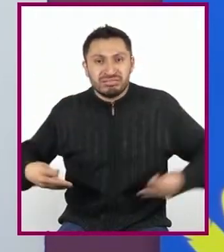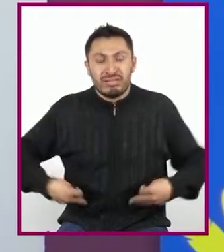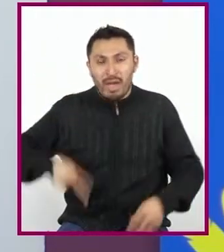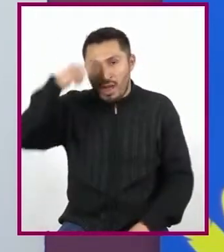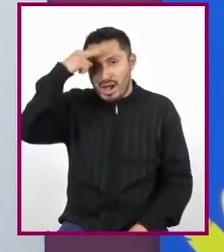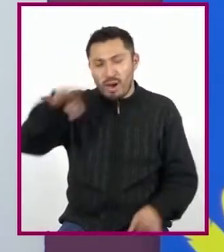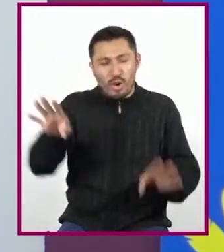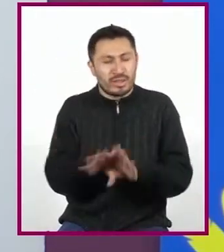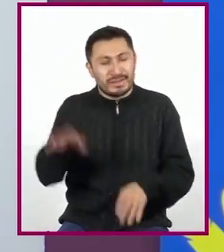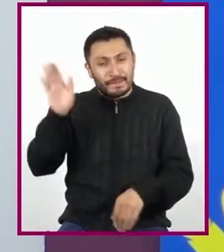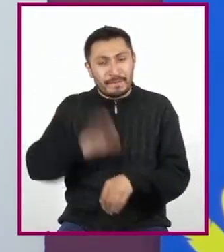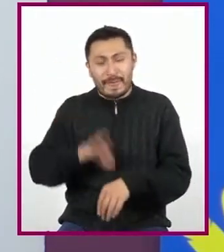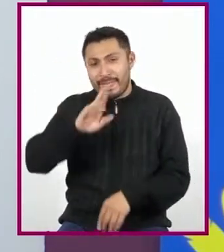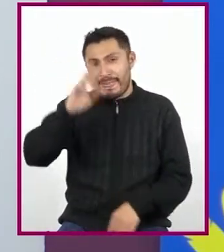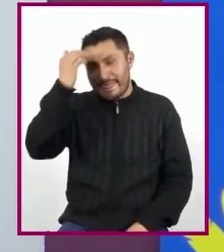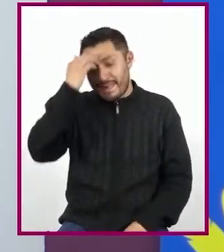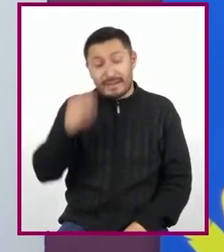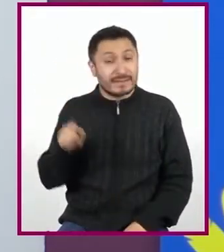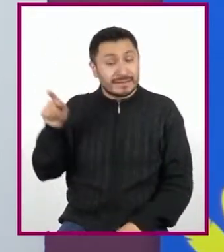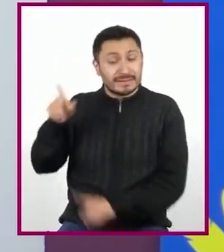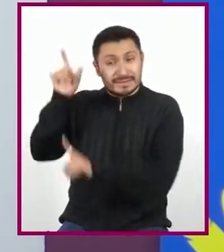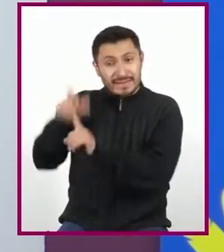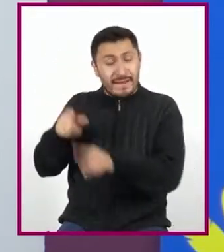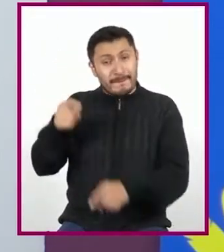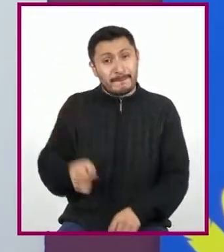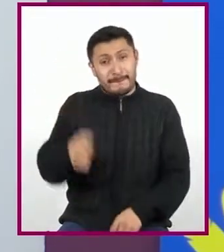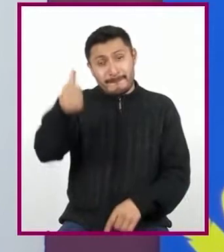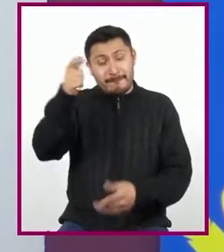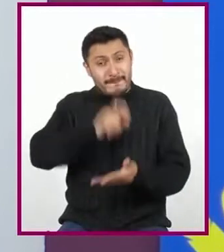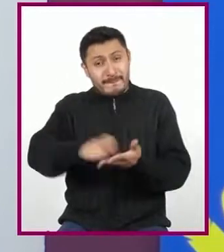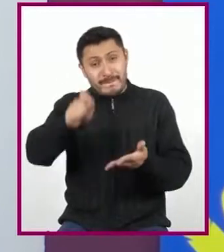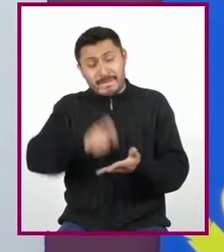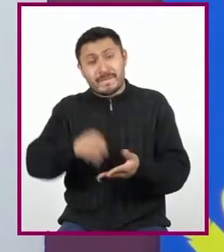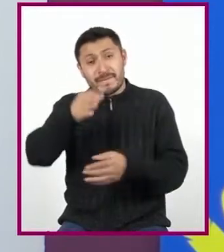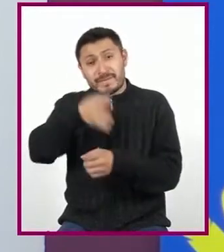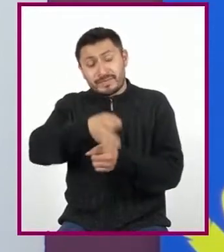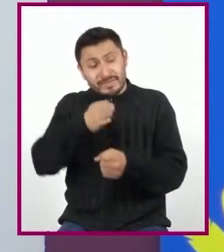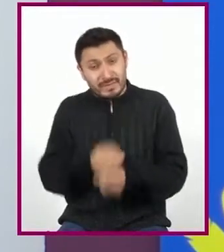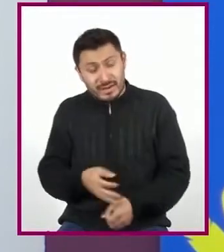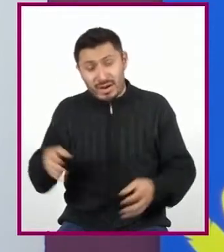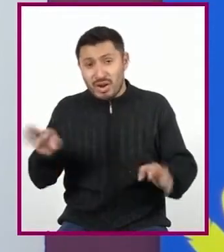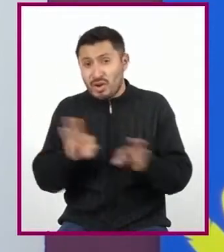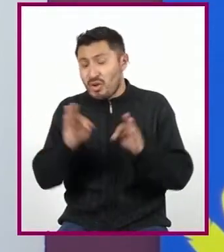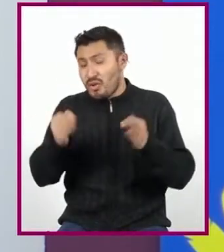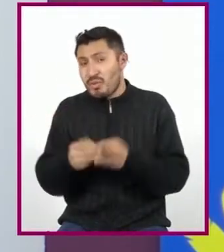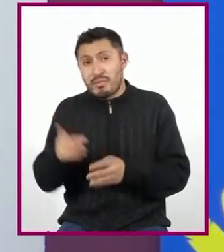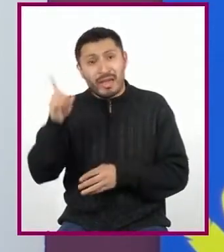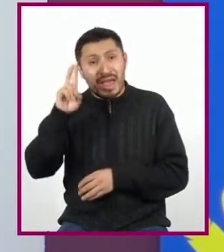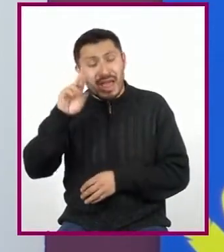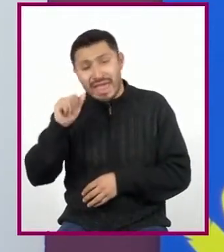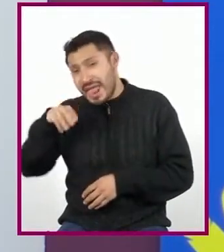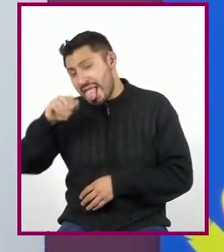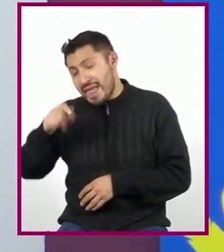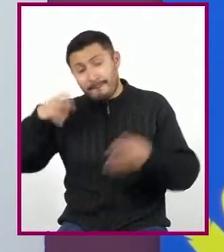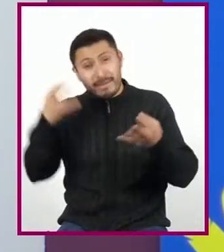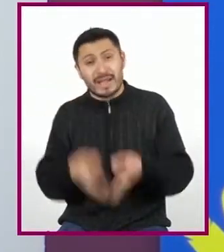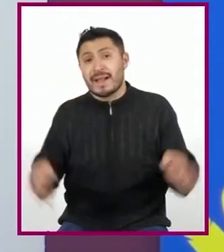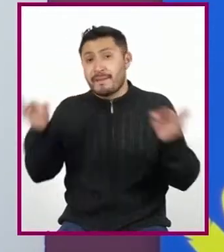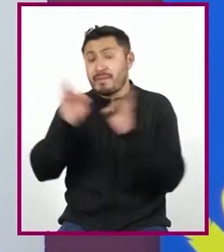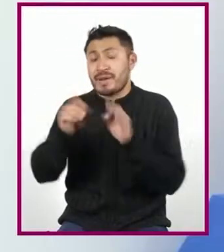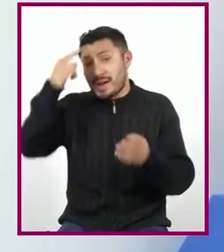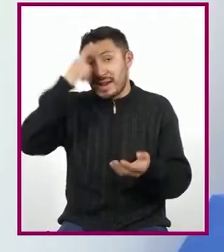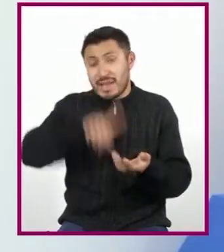El burgués gentil hombre, que desbancó en mi preferencia a Las Preciosas y que hoy me parece la más encantadora de todas las obras